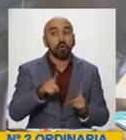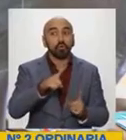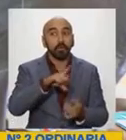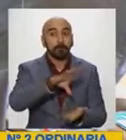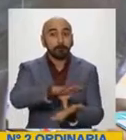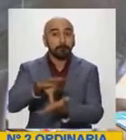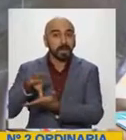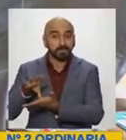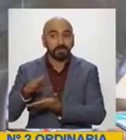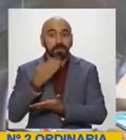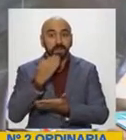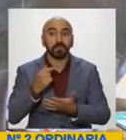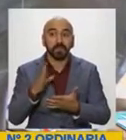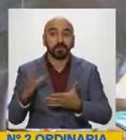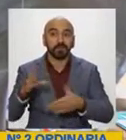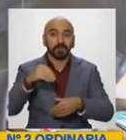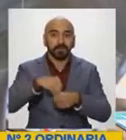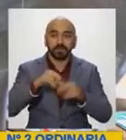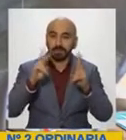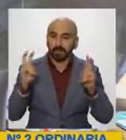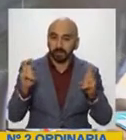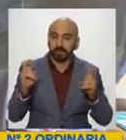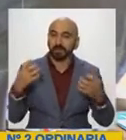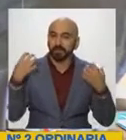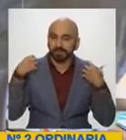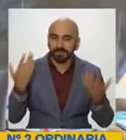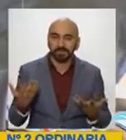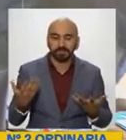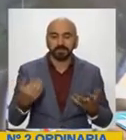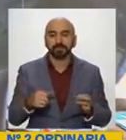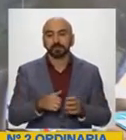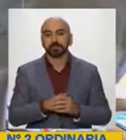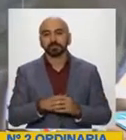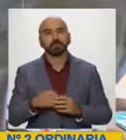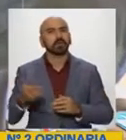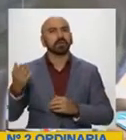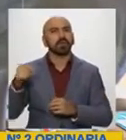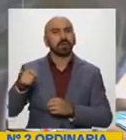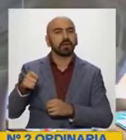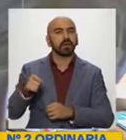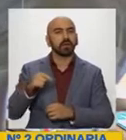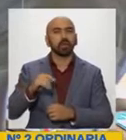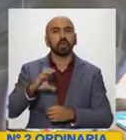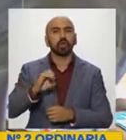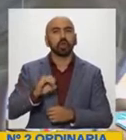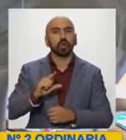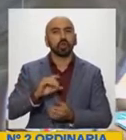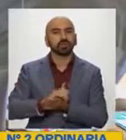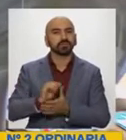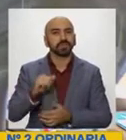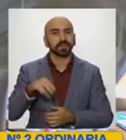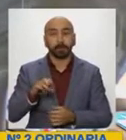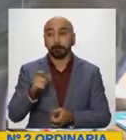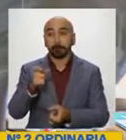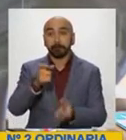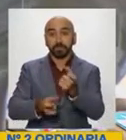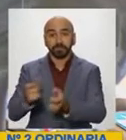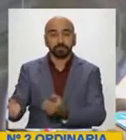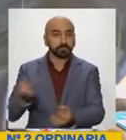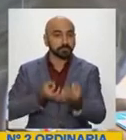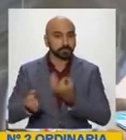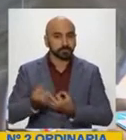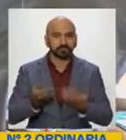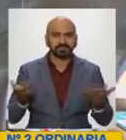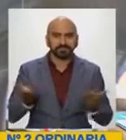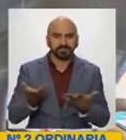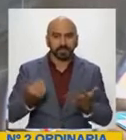parte de este tema. ¿Qué es lo que nos decían las autoridades en terreno en Colchane? Que la reconducción